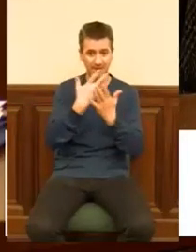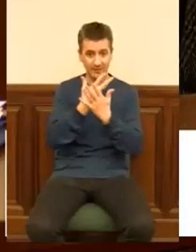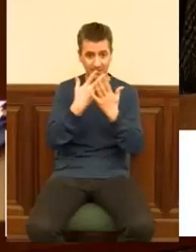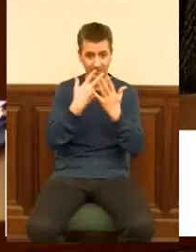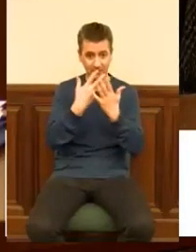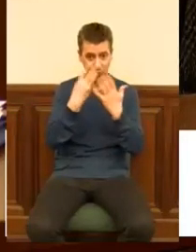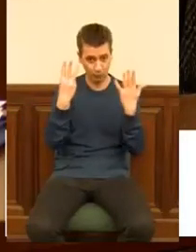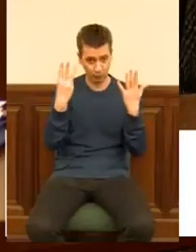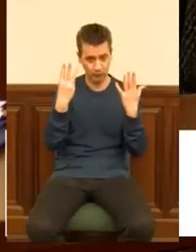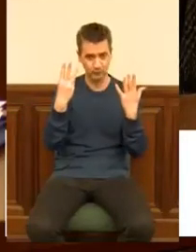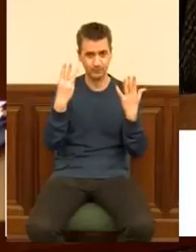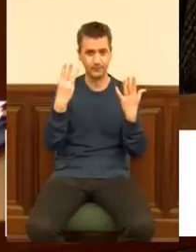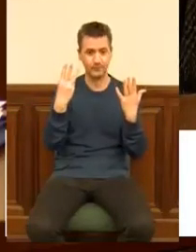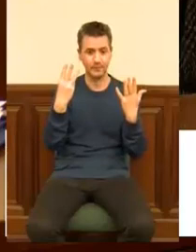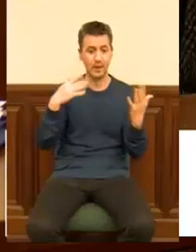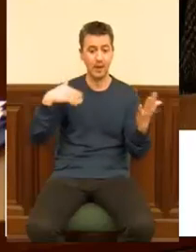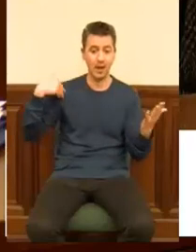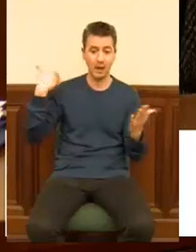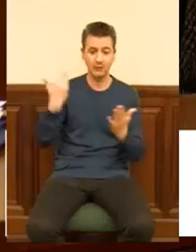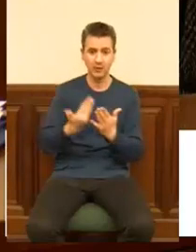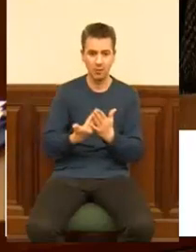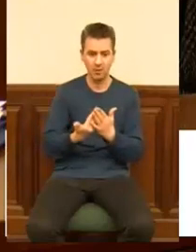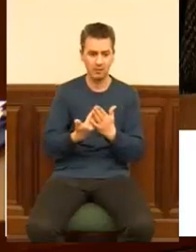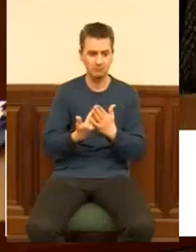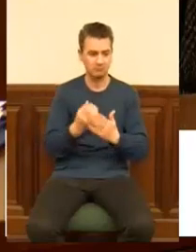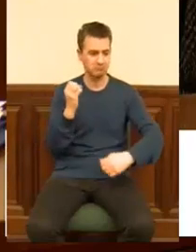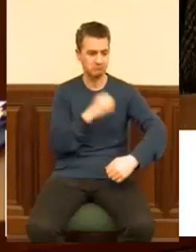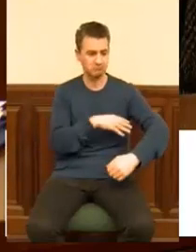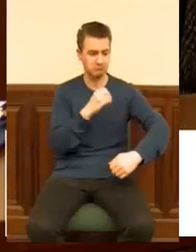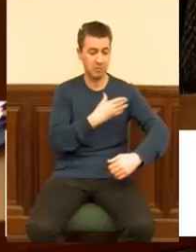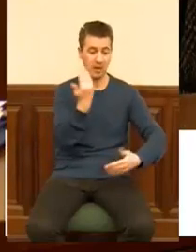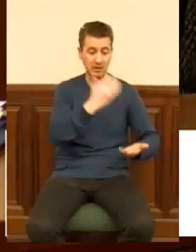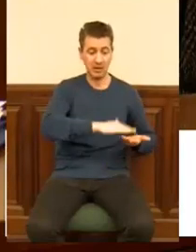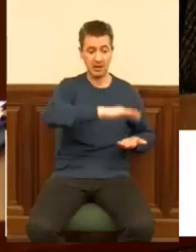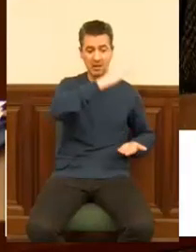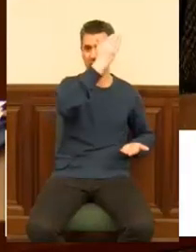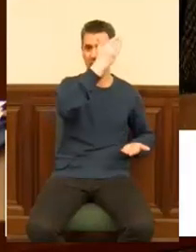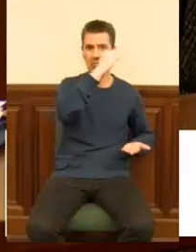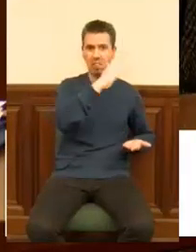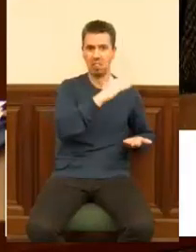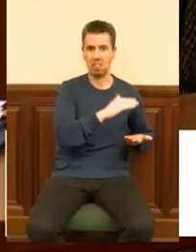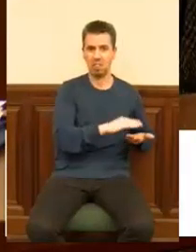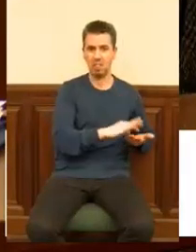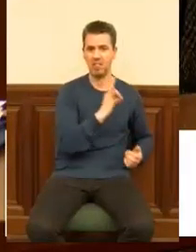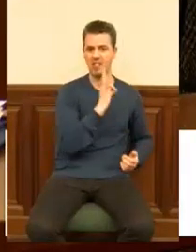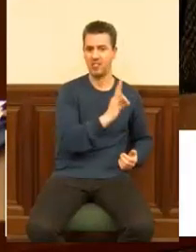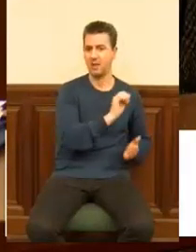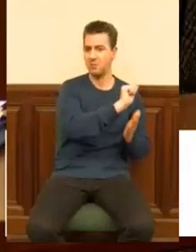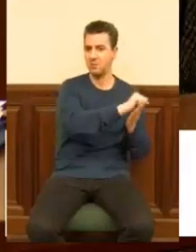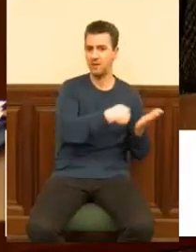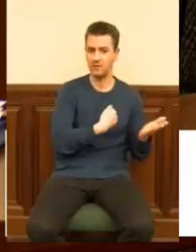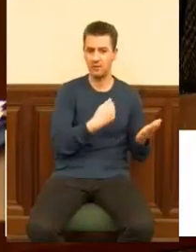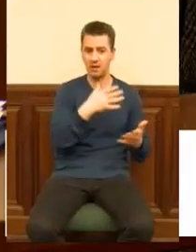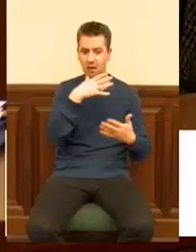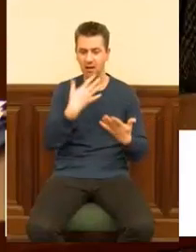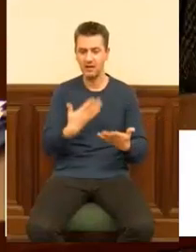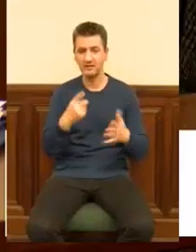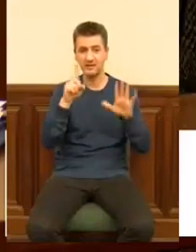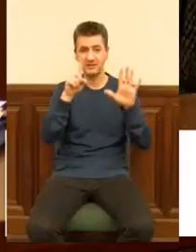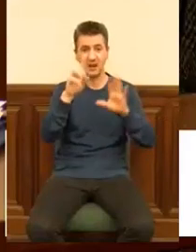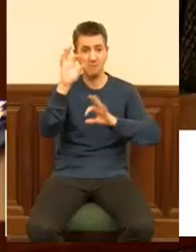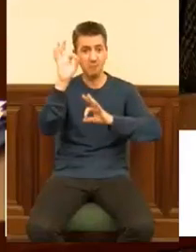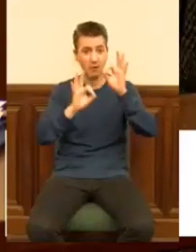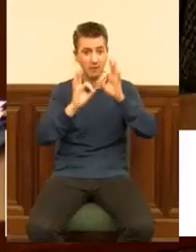desde 2018 hay 0 euros para combatir esta situación, cuando hay un 6% de madrileños y madrileñas que no